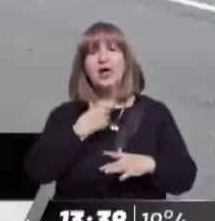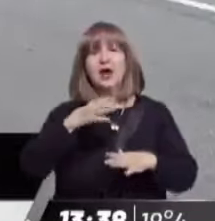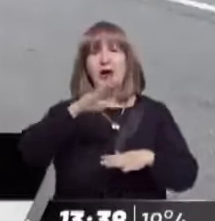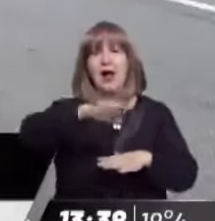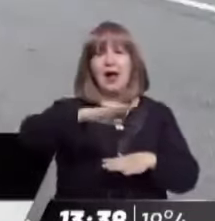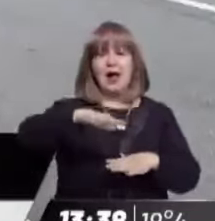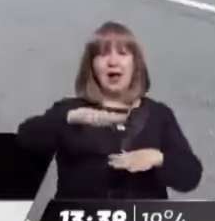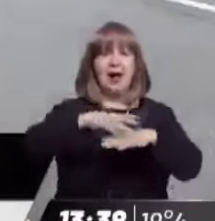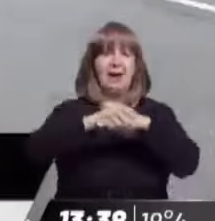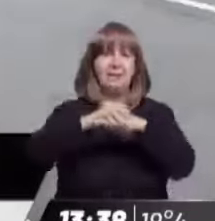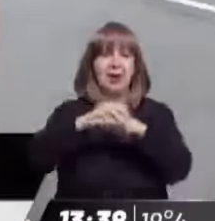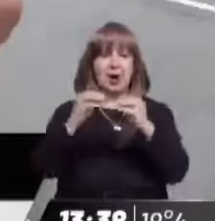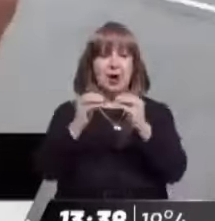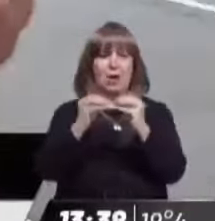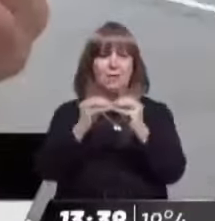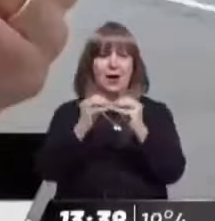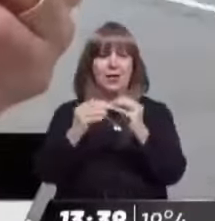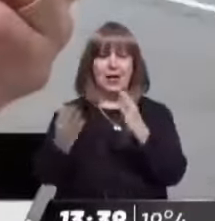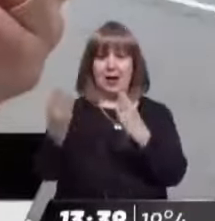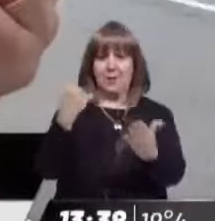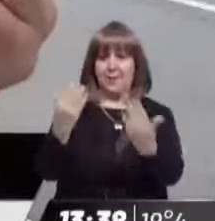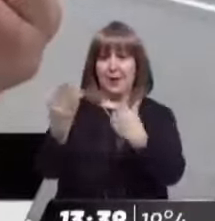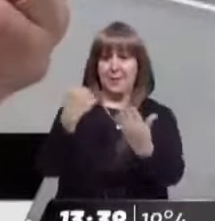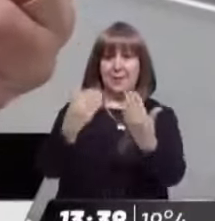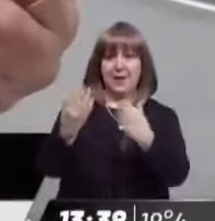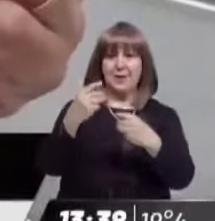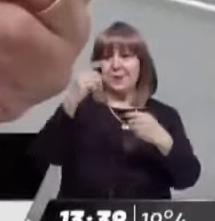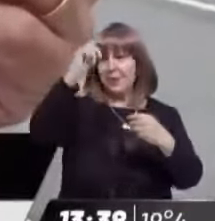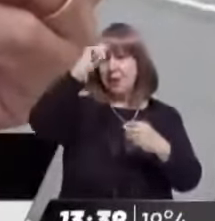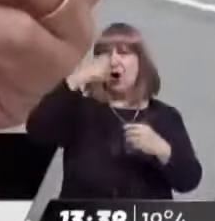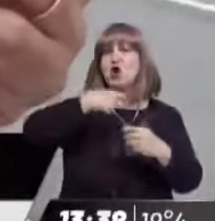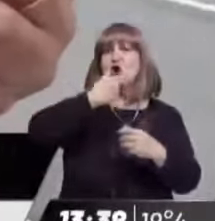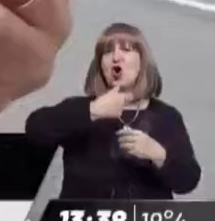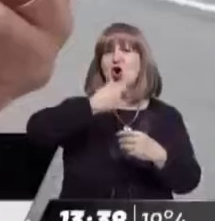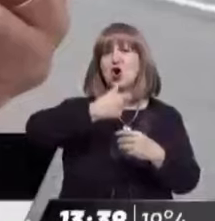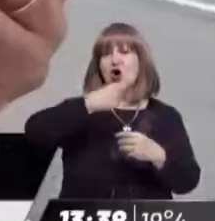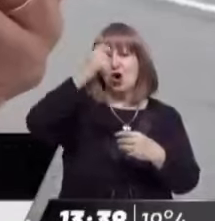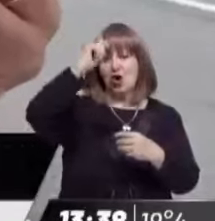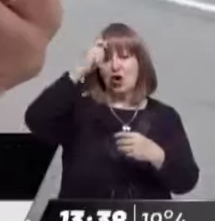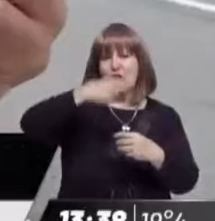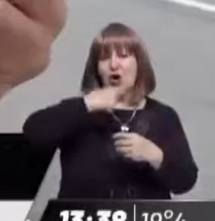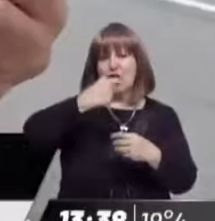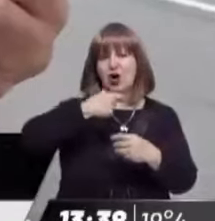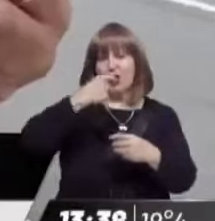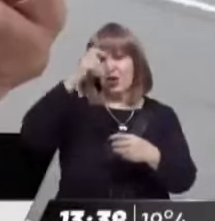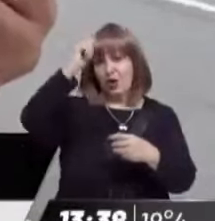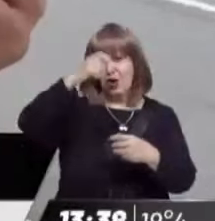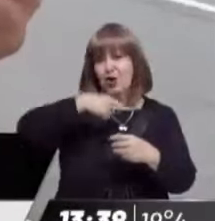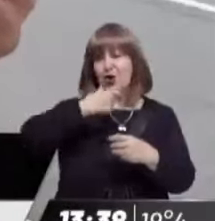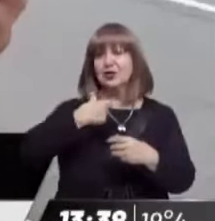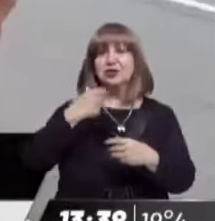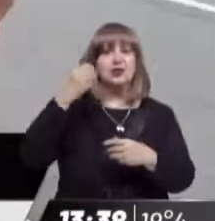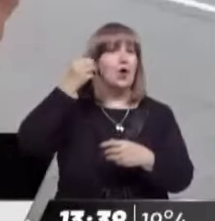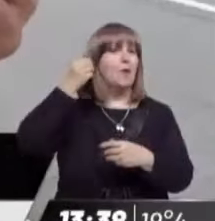amiguitos. Claro. No, mirá, trae un montón de amiguitos que tiene el sombrero rojo como todos él, de la gorra cabellera roja dorada como él. Los amiguitos, claro. Aparte.